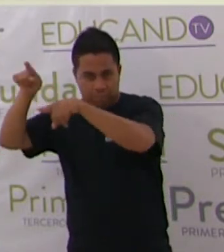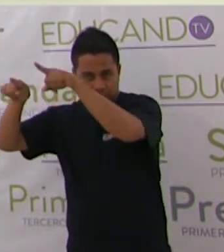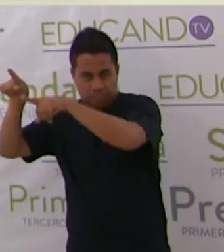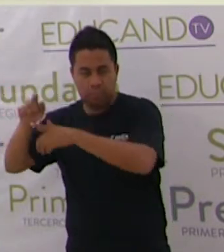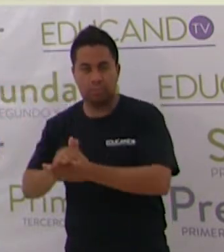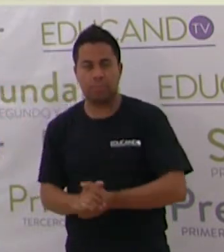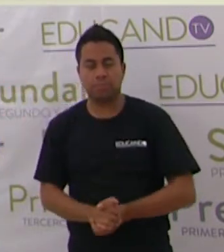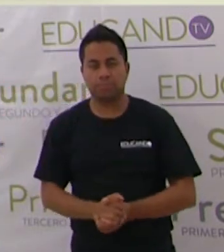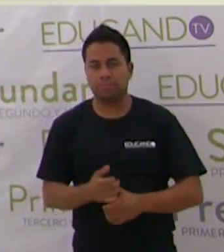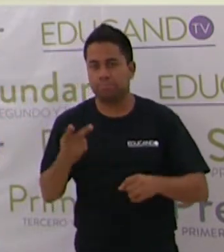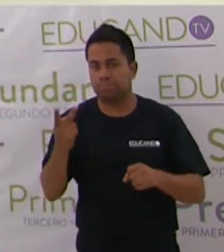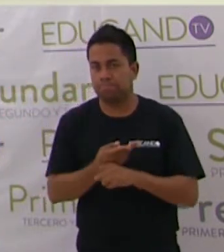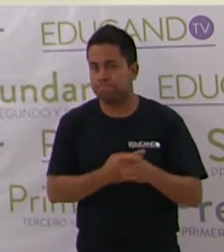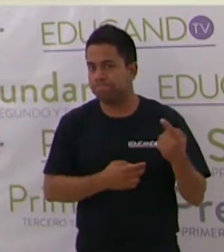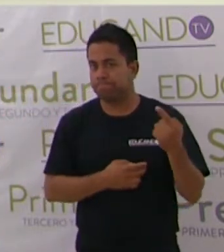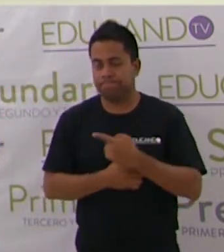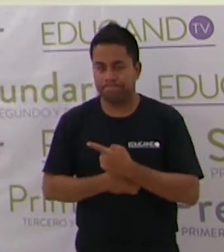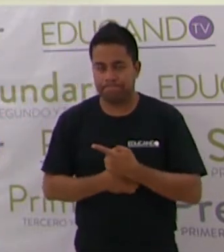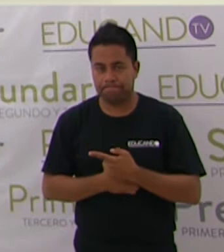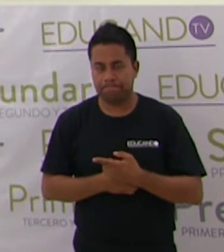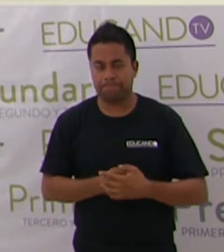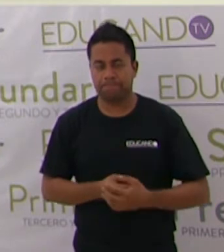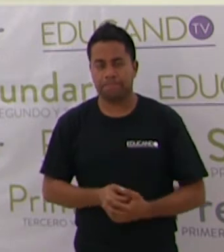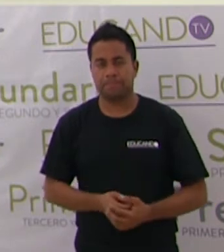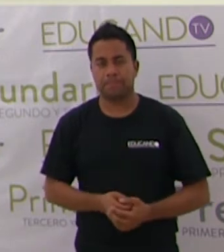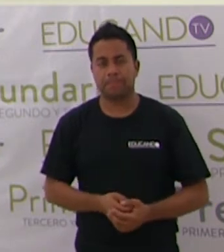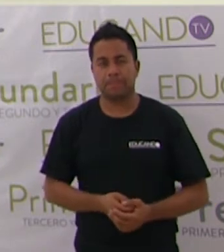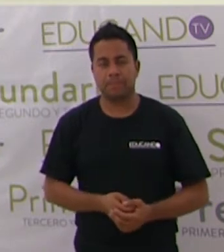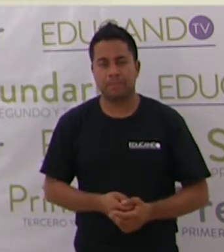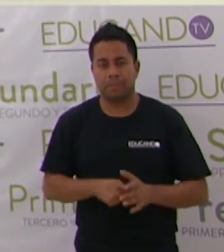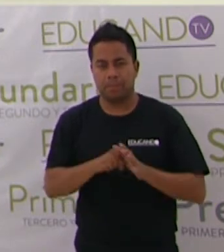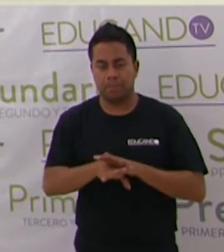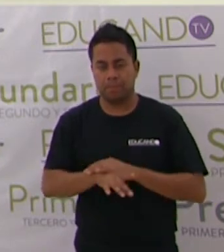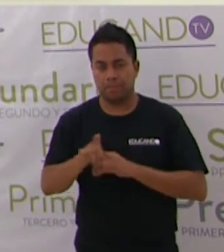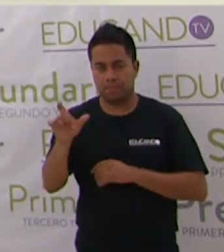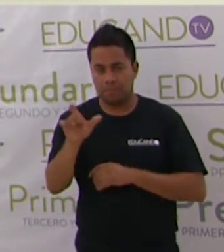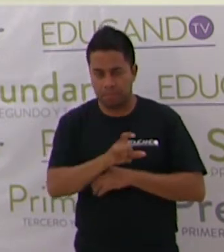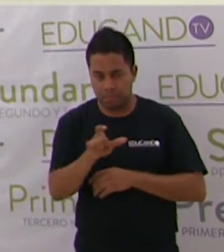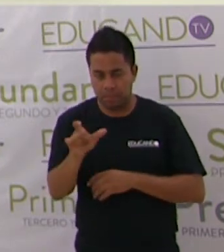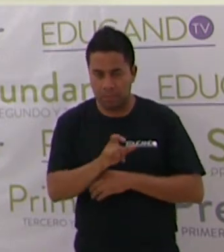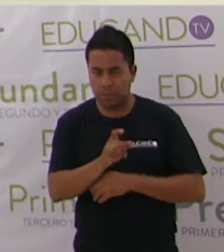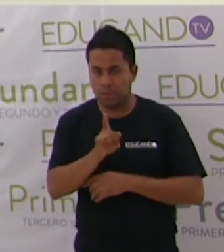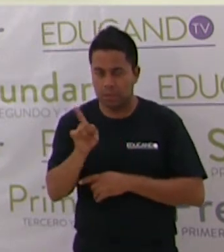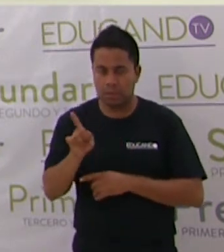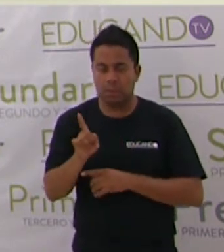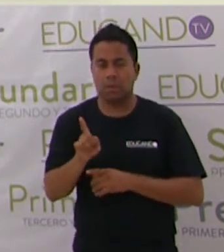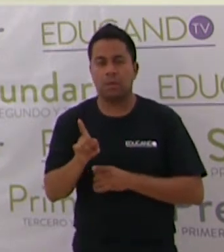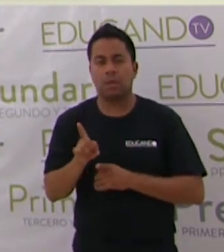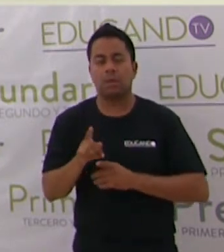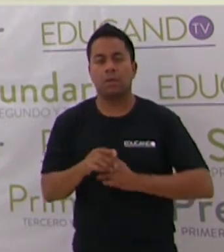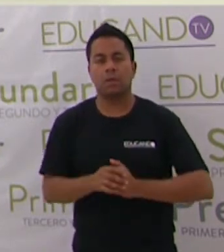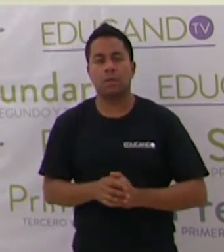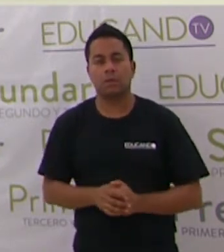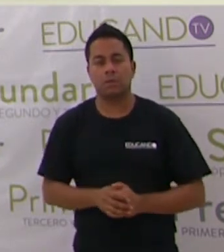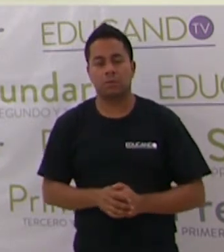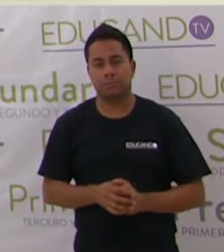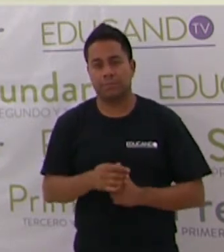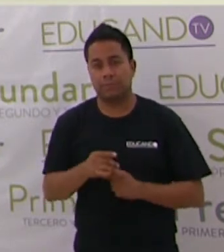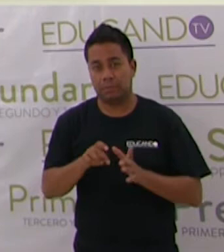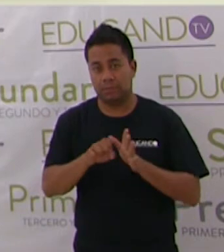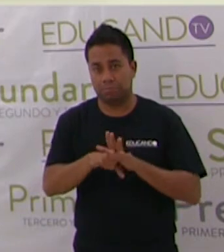¿qué pasa? Esta situación es cuando, ¿por qué? El análisis fue por qué los